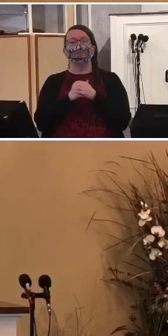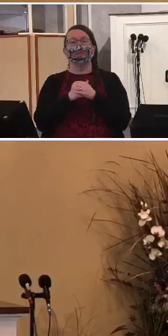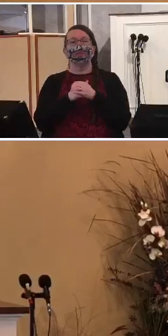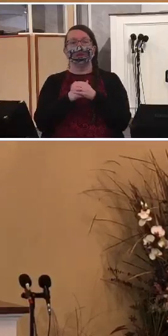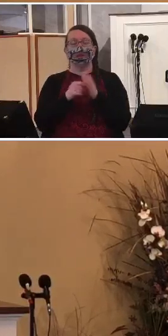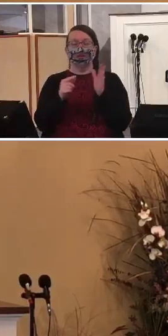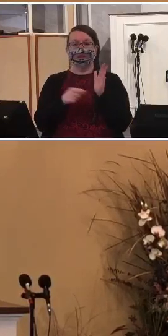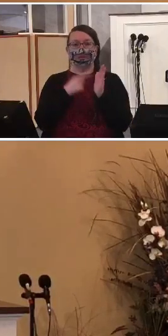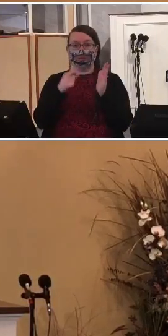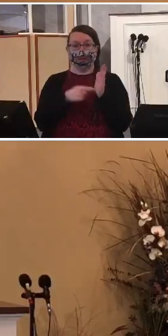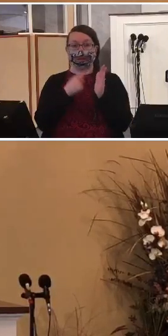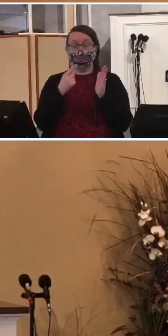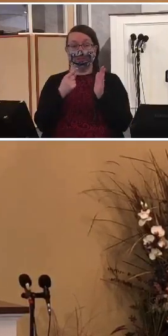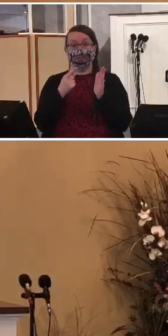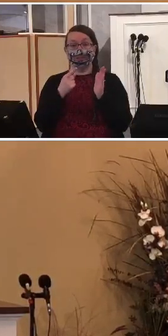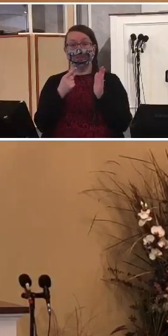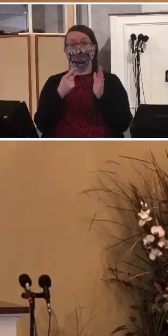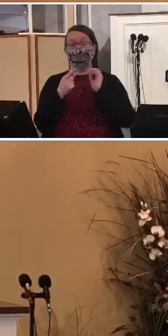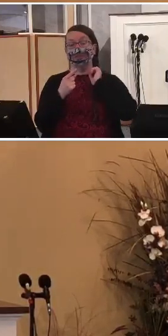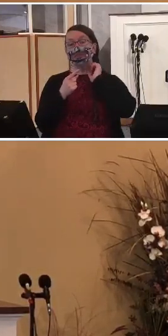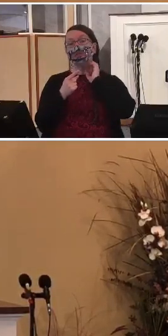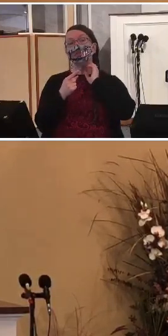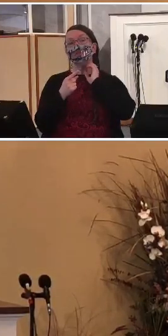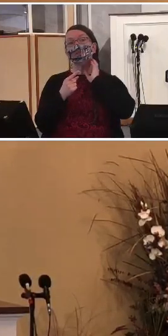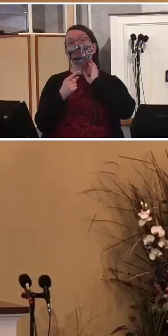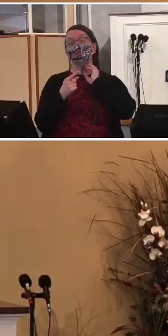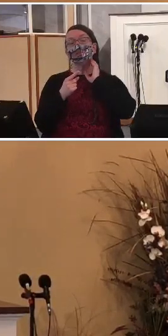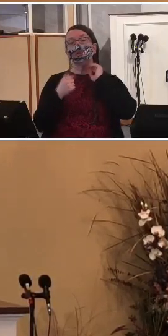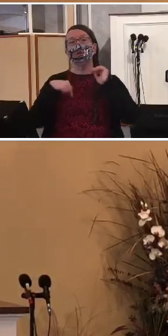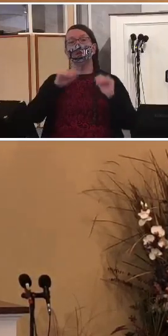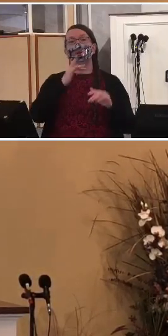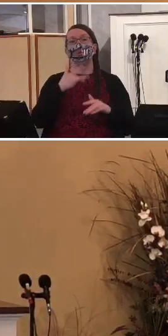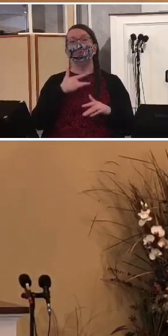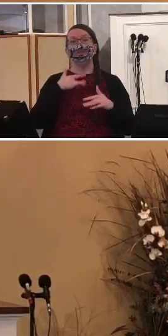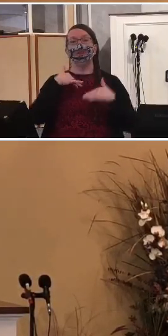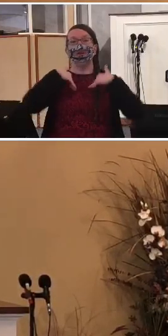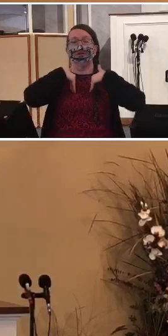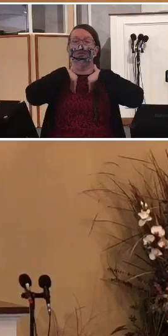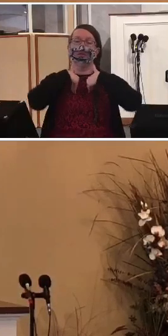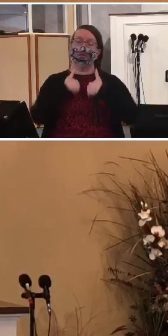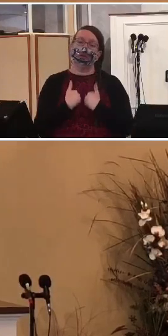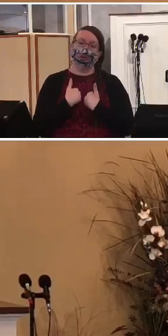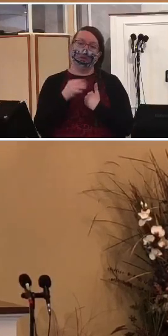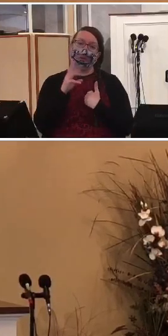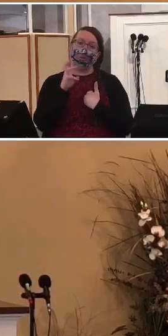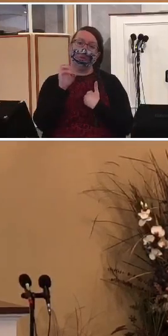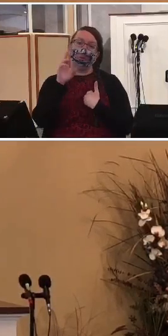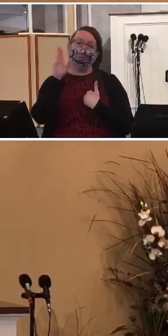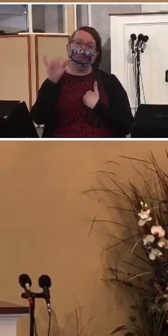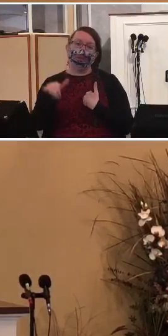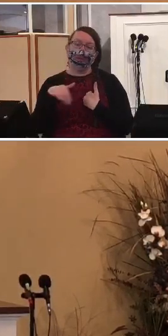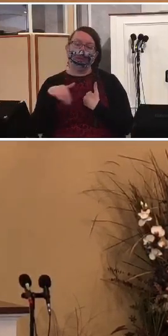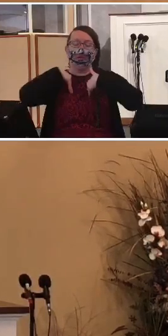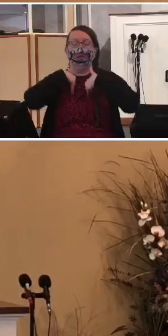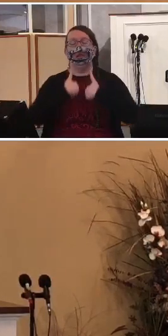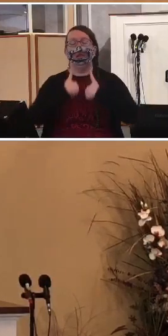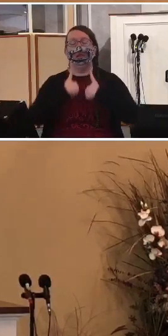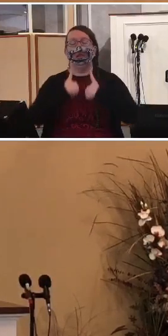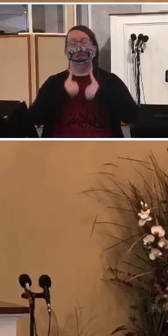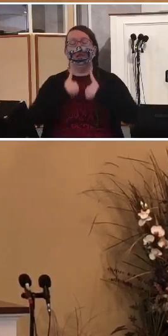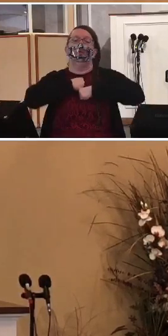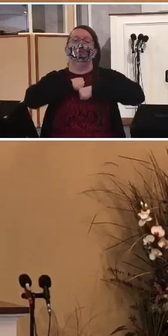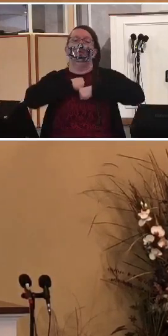Hay momentos en nuestras vidas en los que el cansancio parece abrumar tu espíritu y sientes como